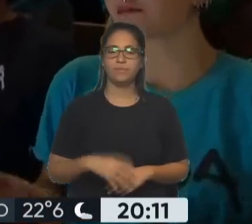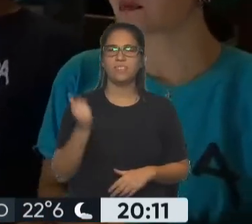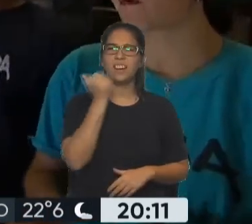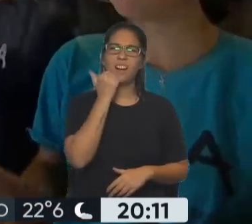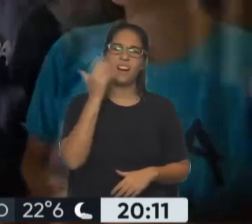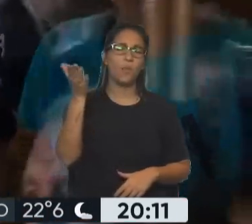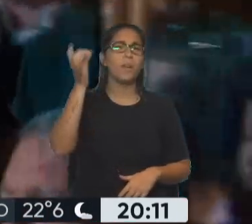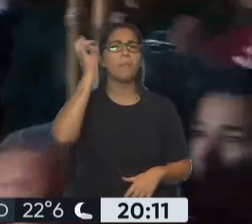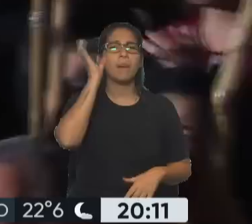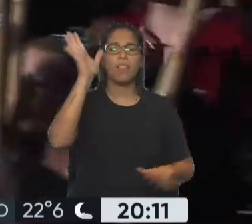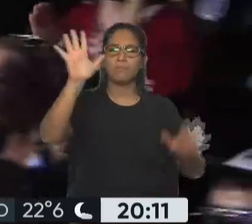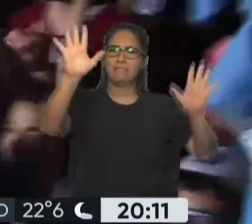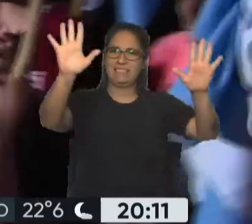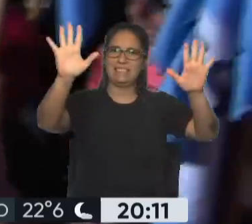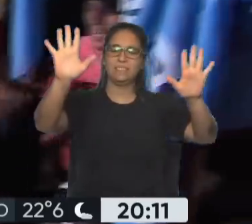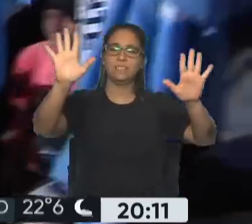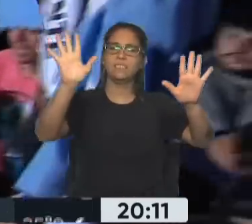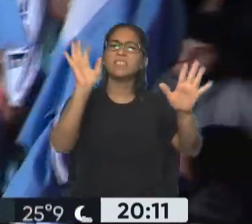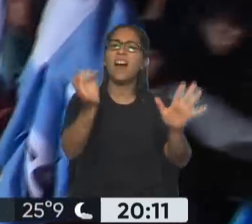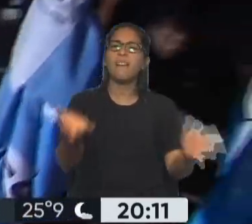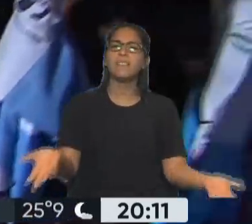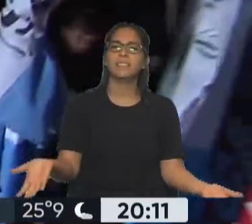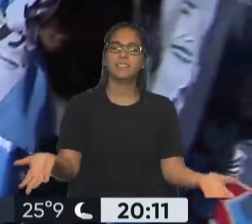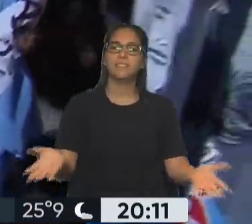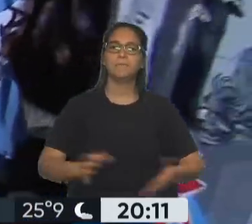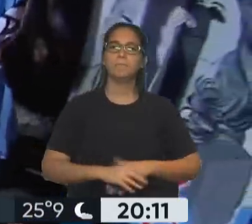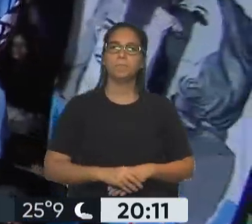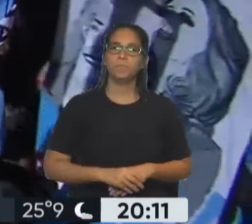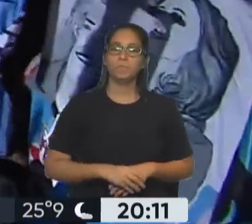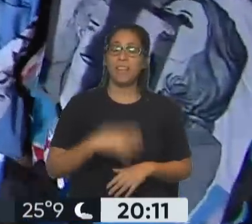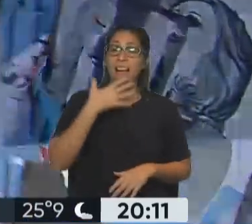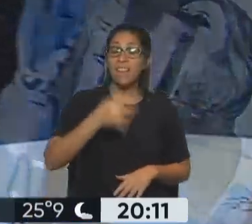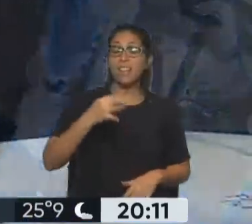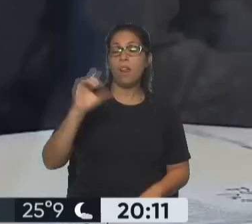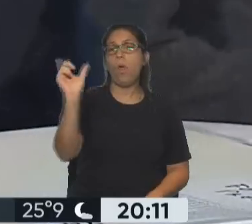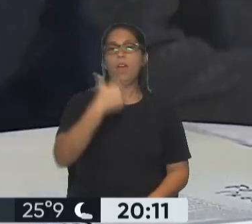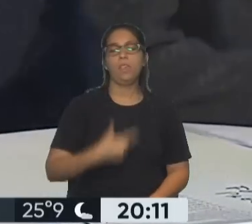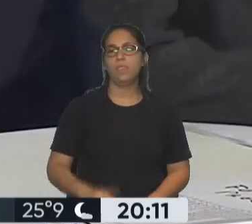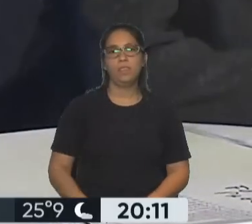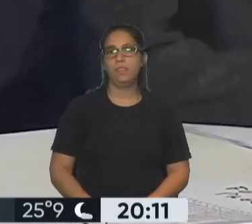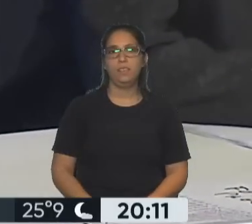Caraduras, perdón, por favor, porque ¿saben qué? Es increíble.